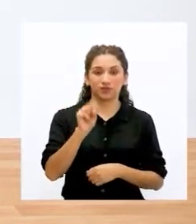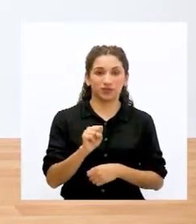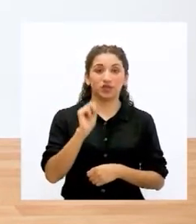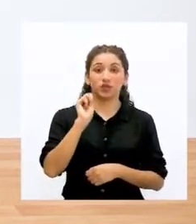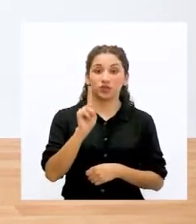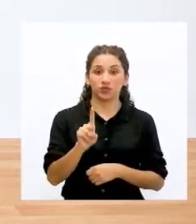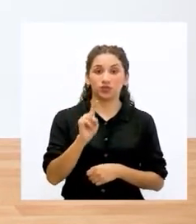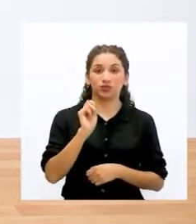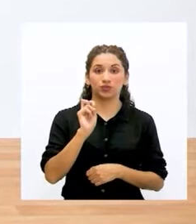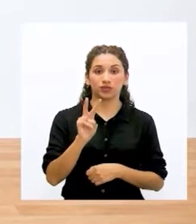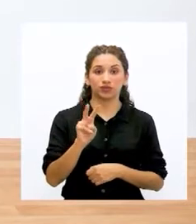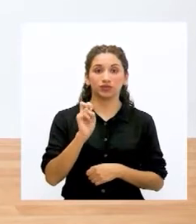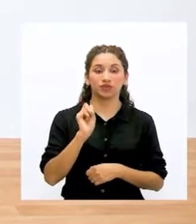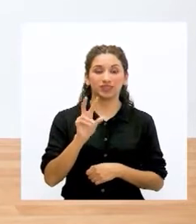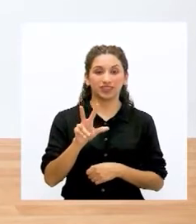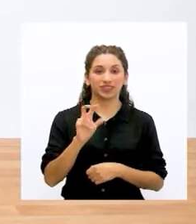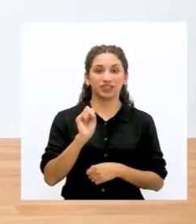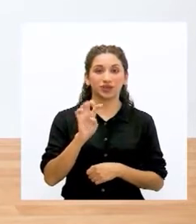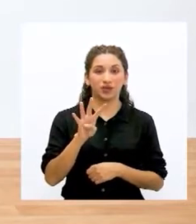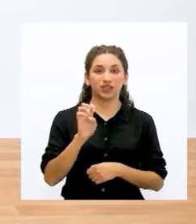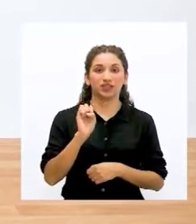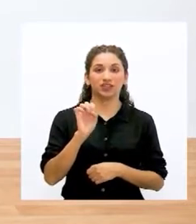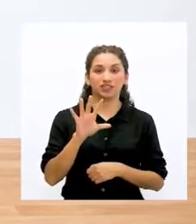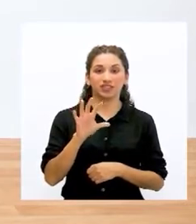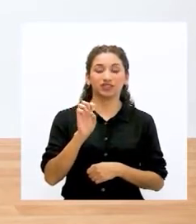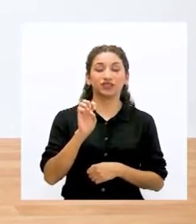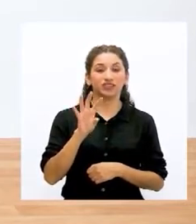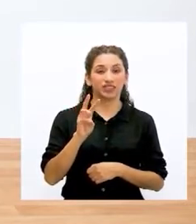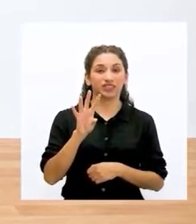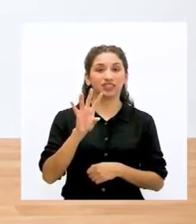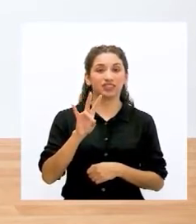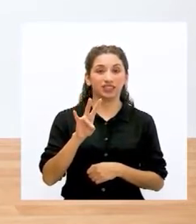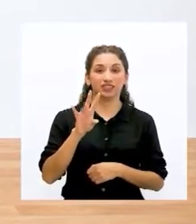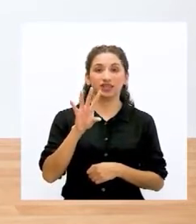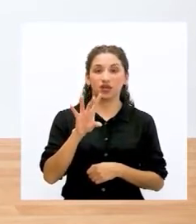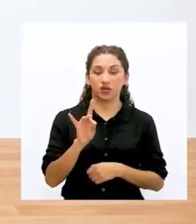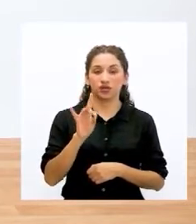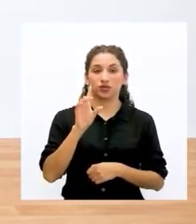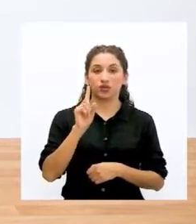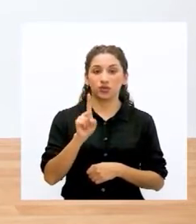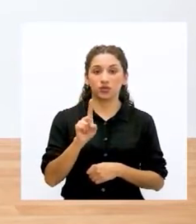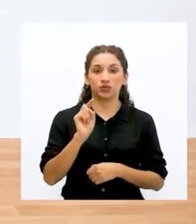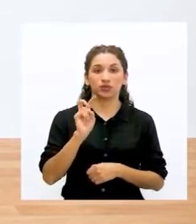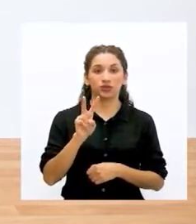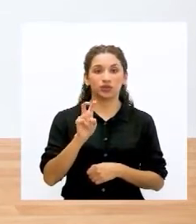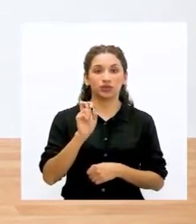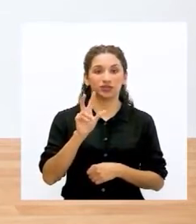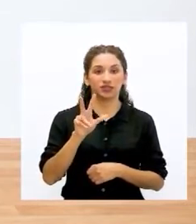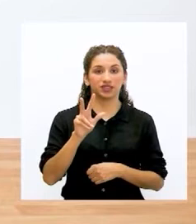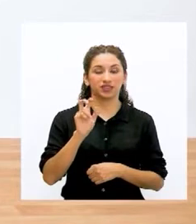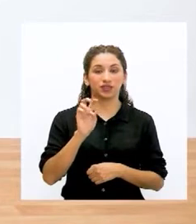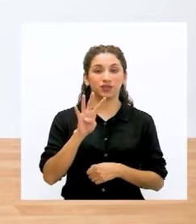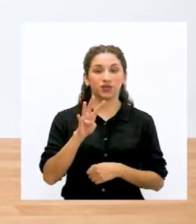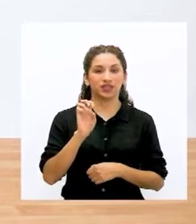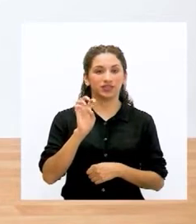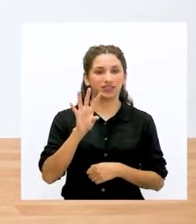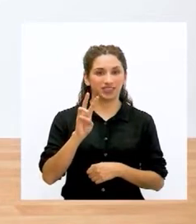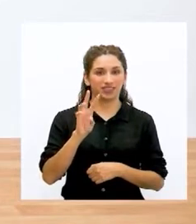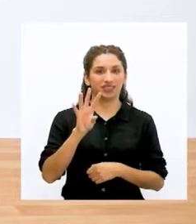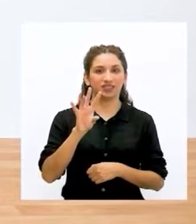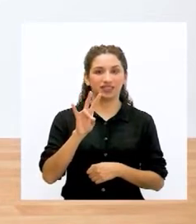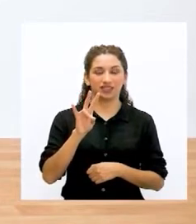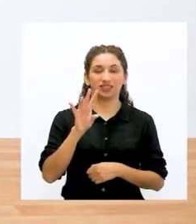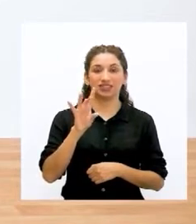1, va. Y 1, 2, 3, 4, 5, 6, 7, 8. 1, 2, 3,